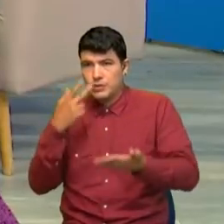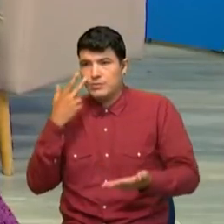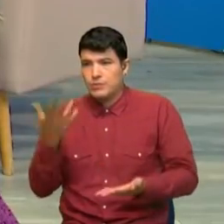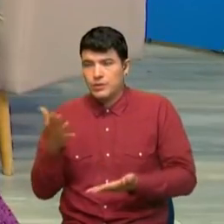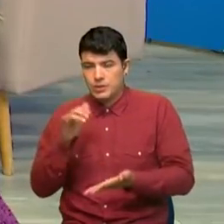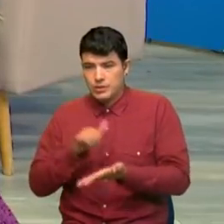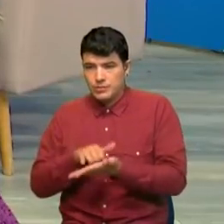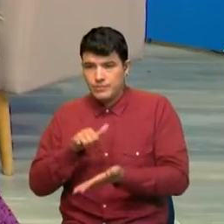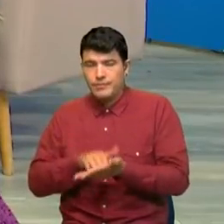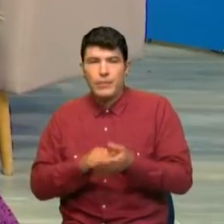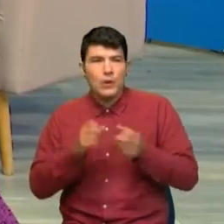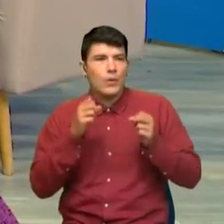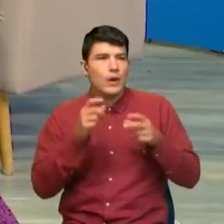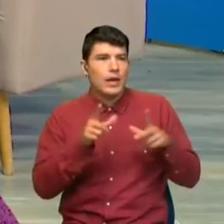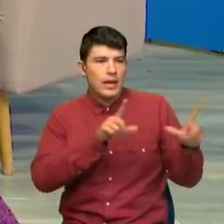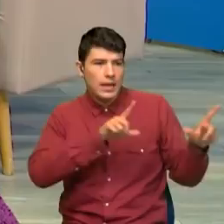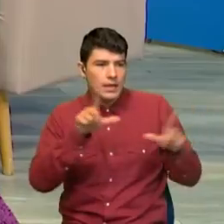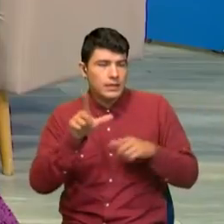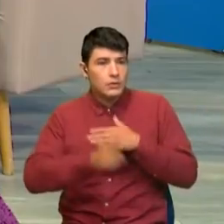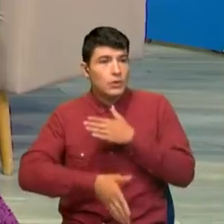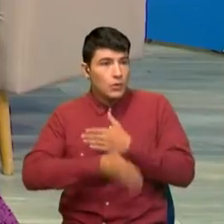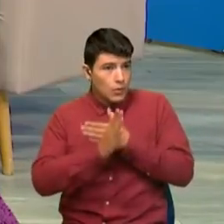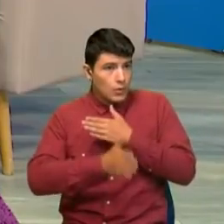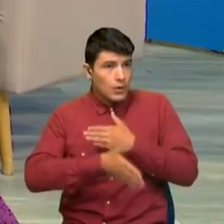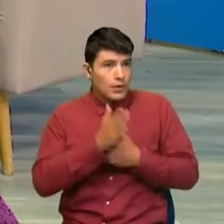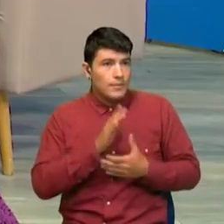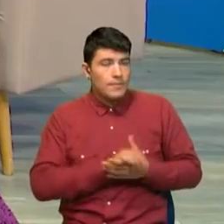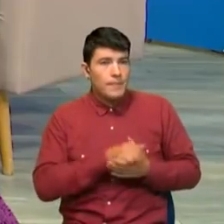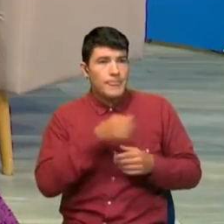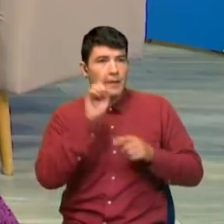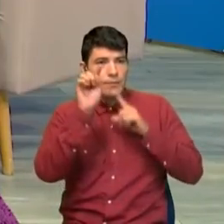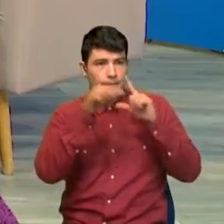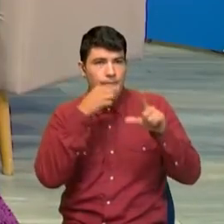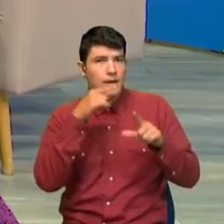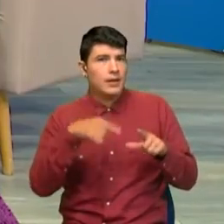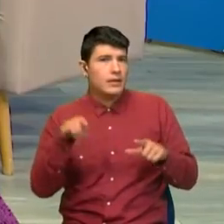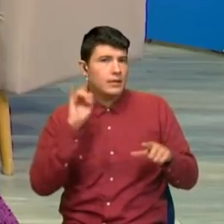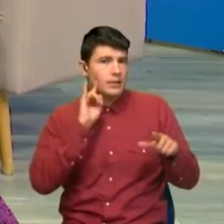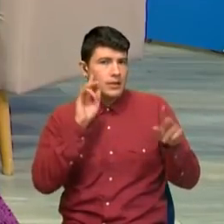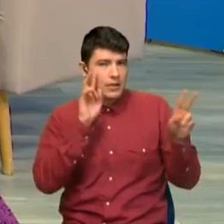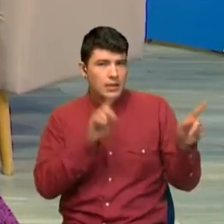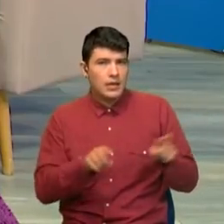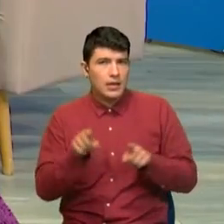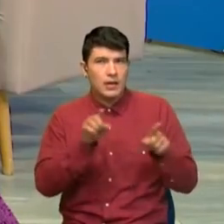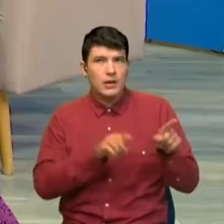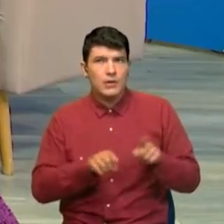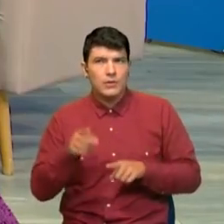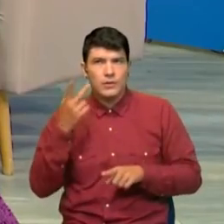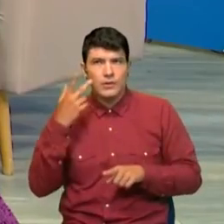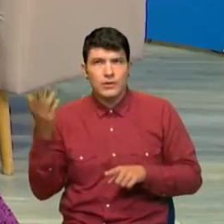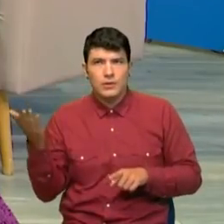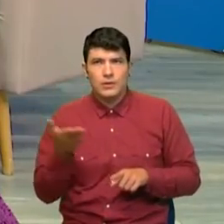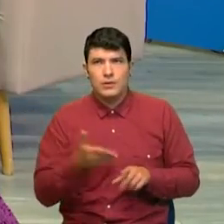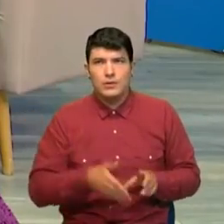Bueno, continuamos tenemos un mensaje de audio. Buenas tardes.